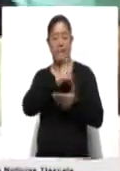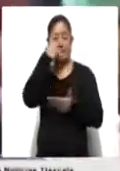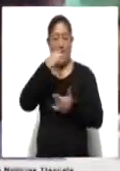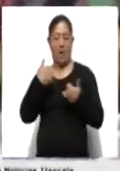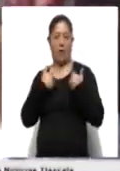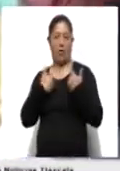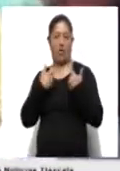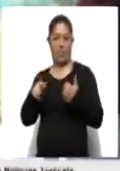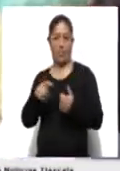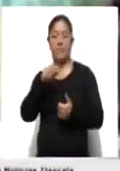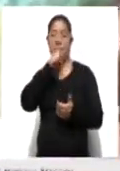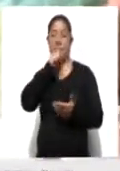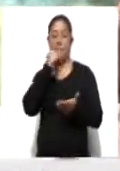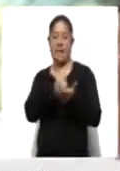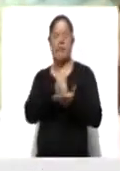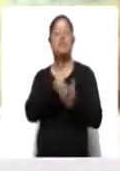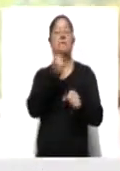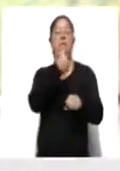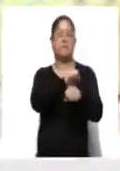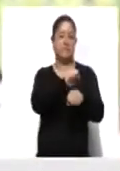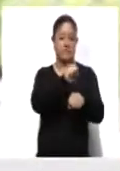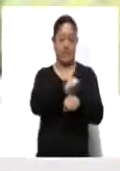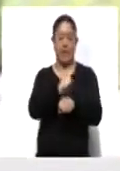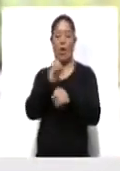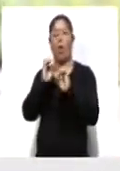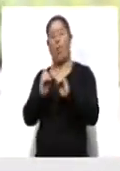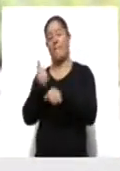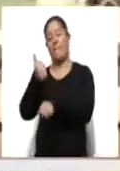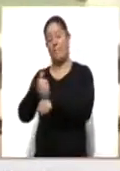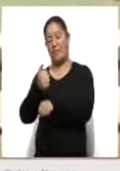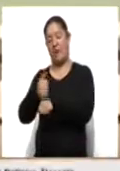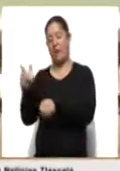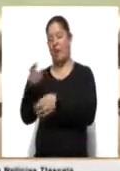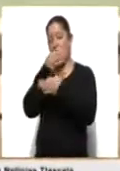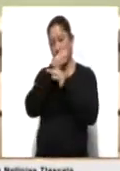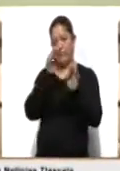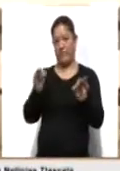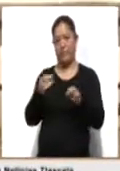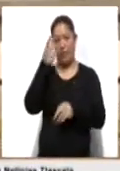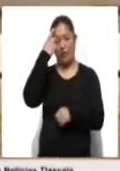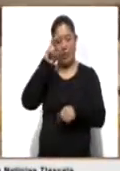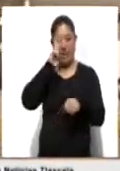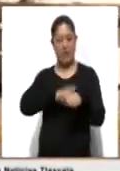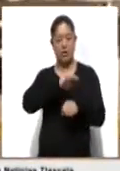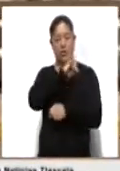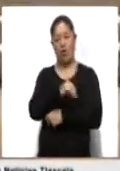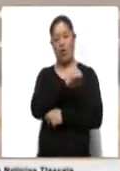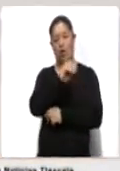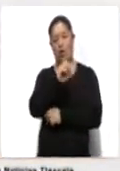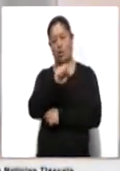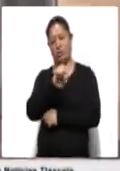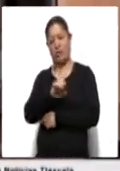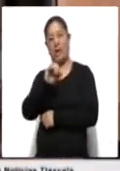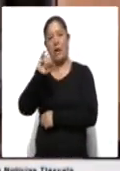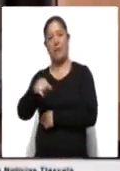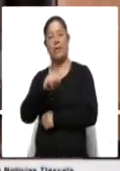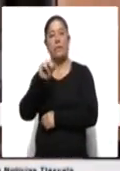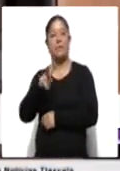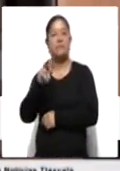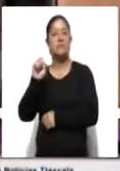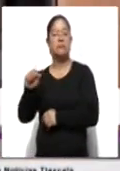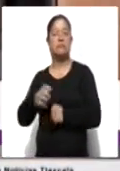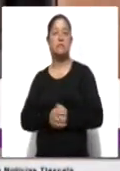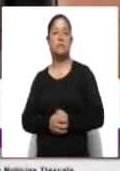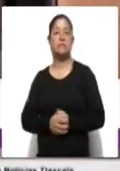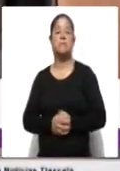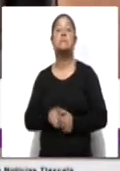Estudiantes a Certificar Primaria o Secundaria, así lo informó el director general del ITEA, José Javier Vázquez Sánchez. Que